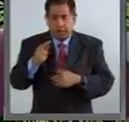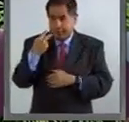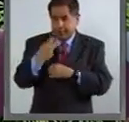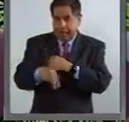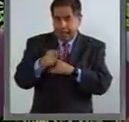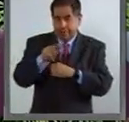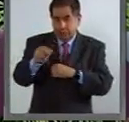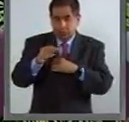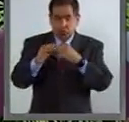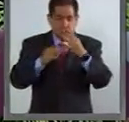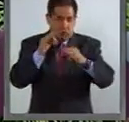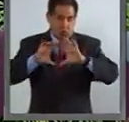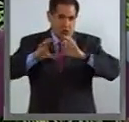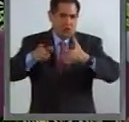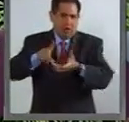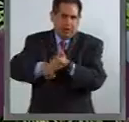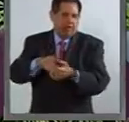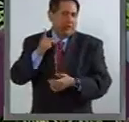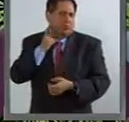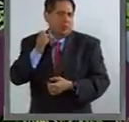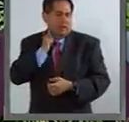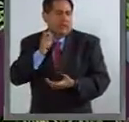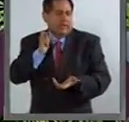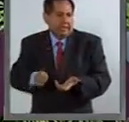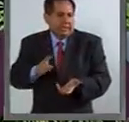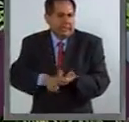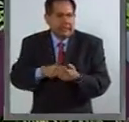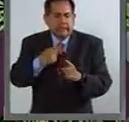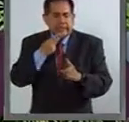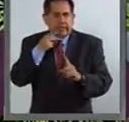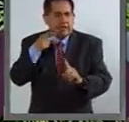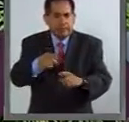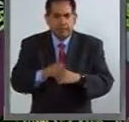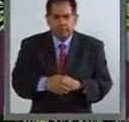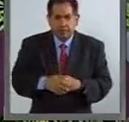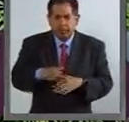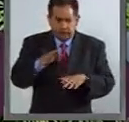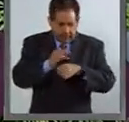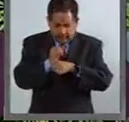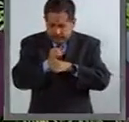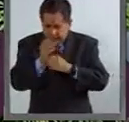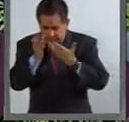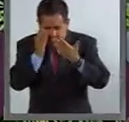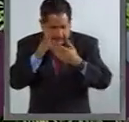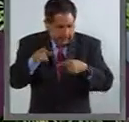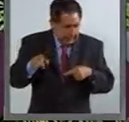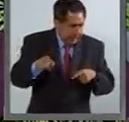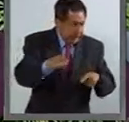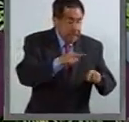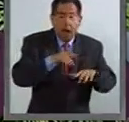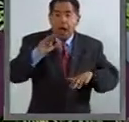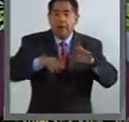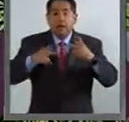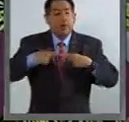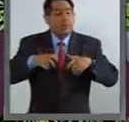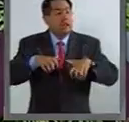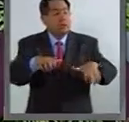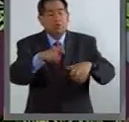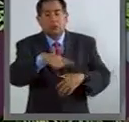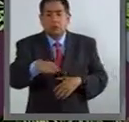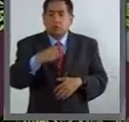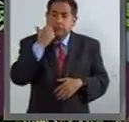canal legislativo. A veces hemos advertido a partir de algunos estudios que la población